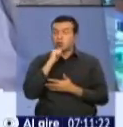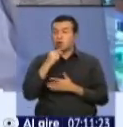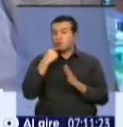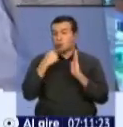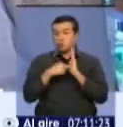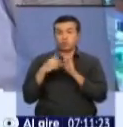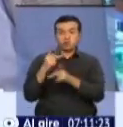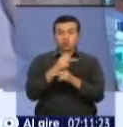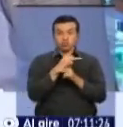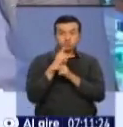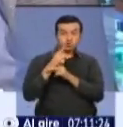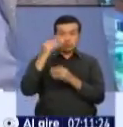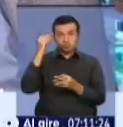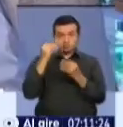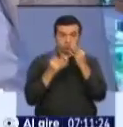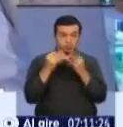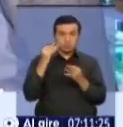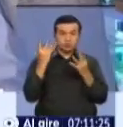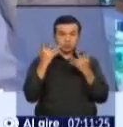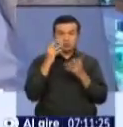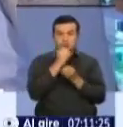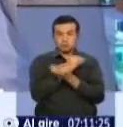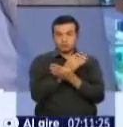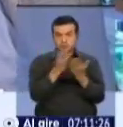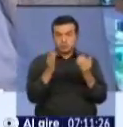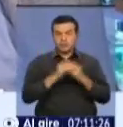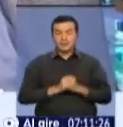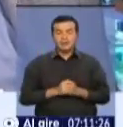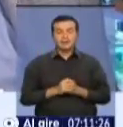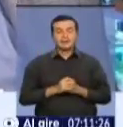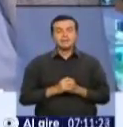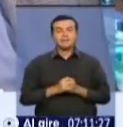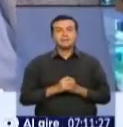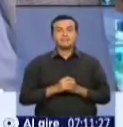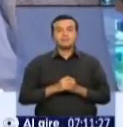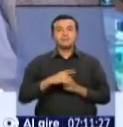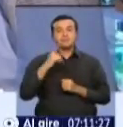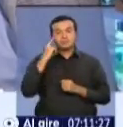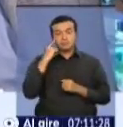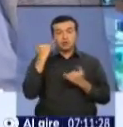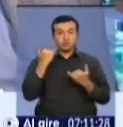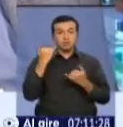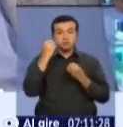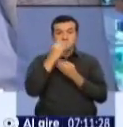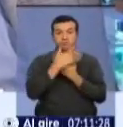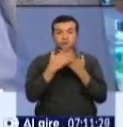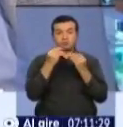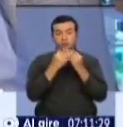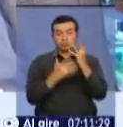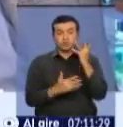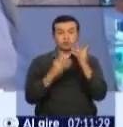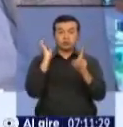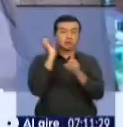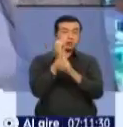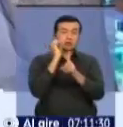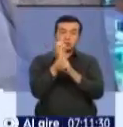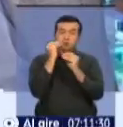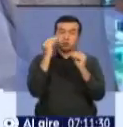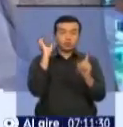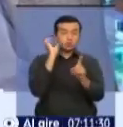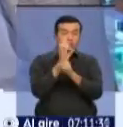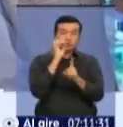el Consejo de la Judicatura, que lo acabo de mencionar, que es objeto de primeras planas ahora por múltiples críticas a